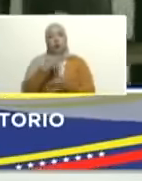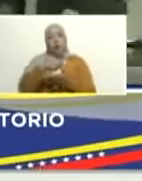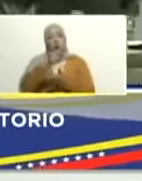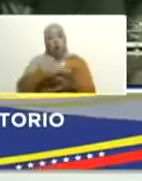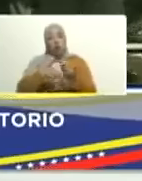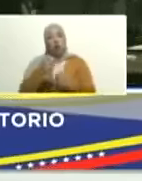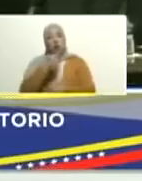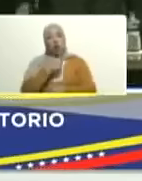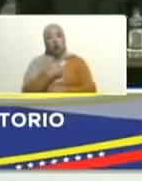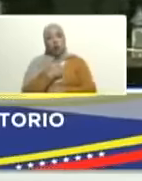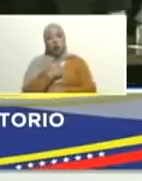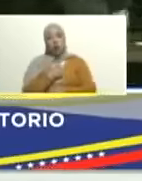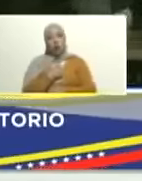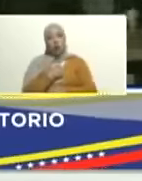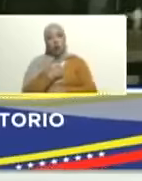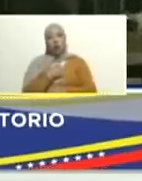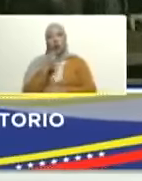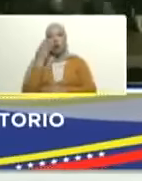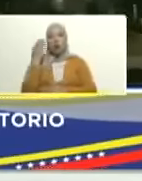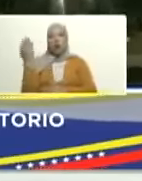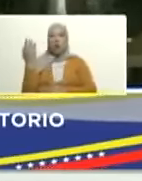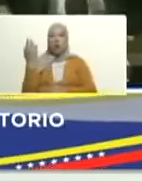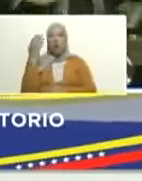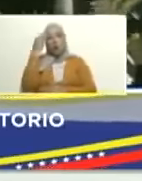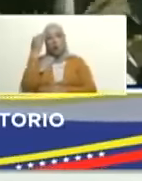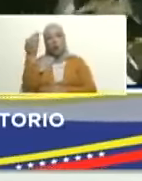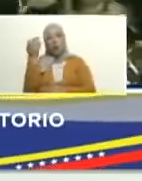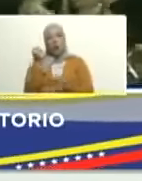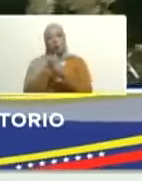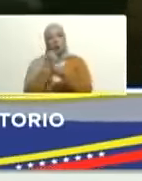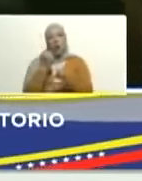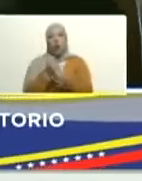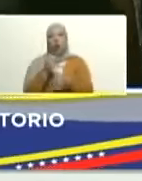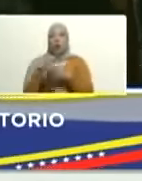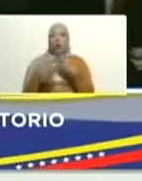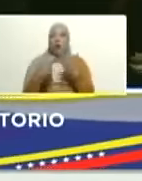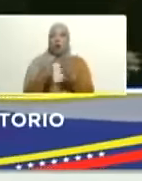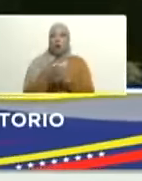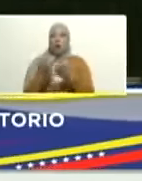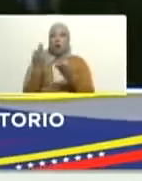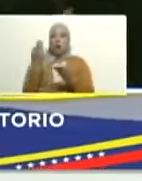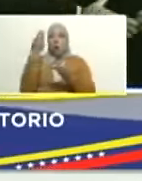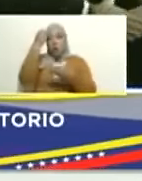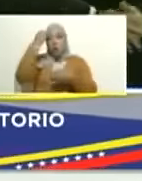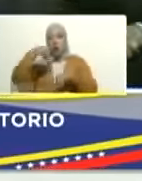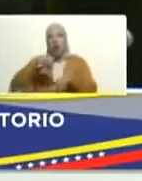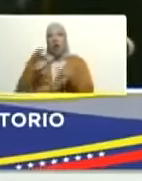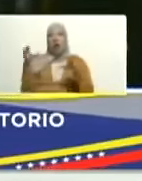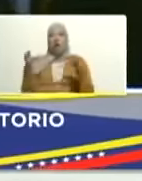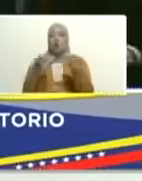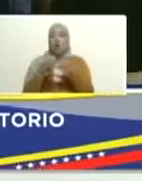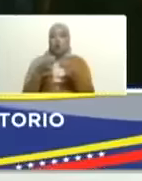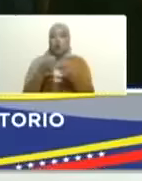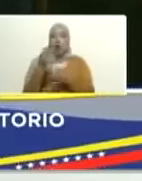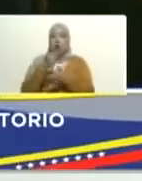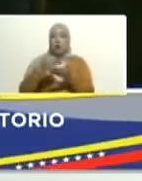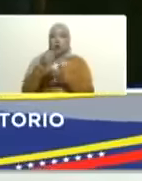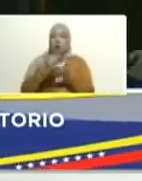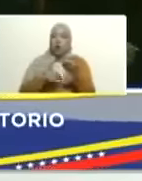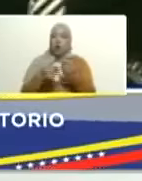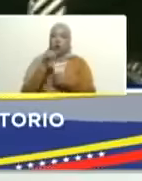yo, ahí está César Gaviria dando un saludo, firmando el vicepresidente de la República,